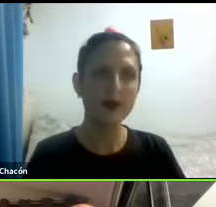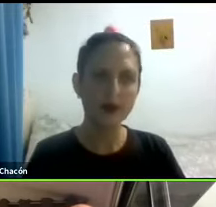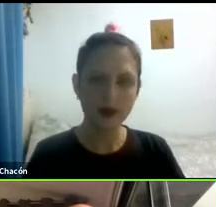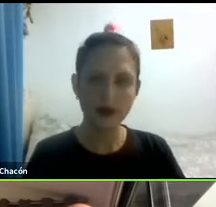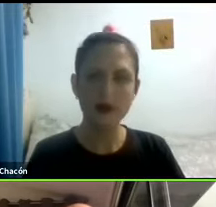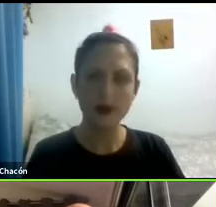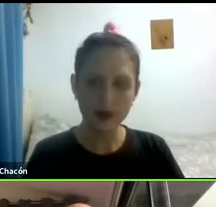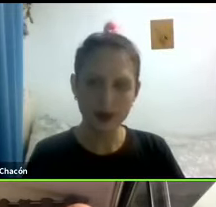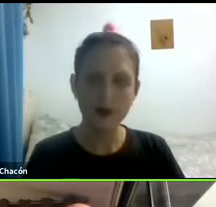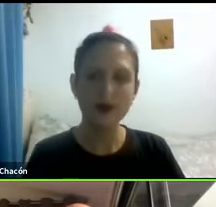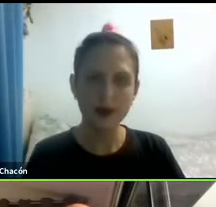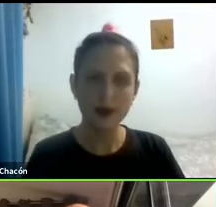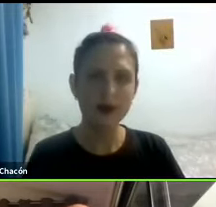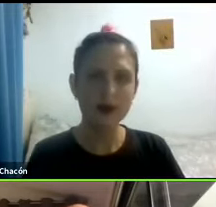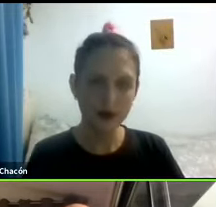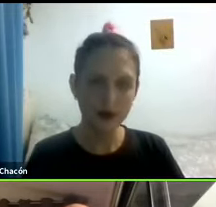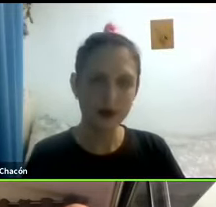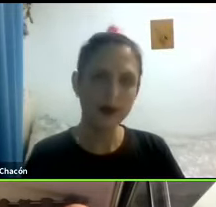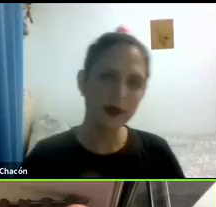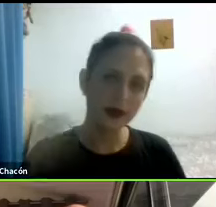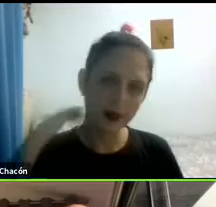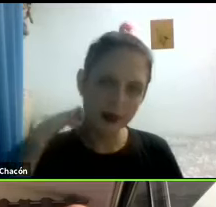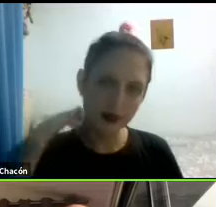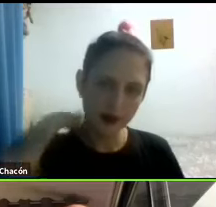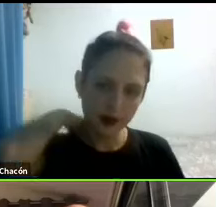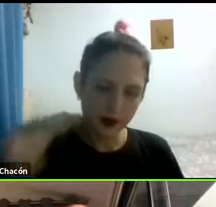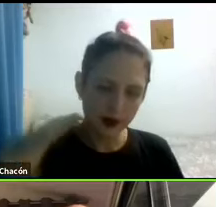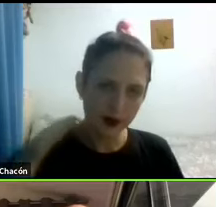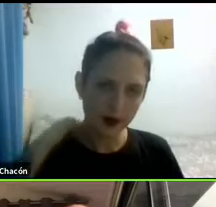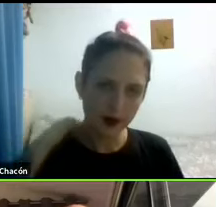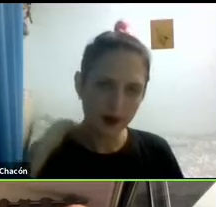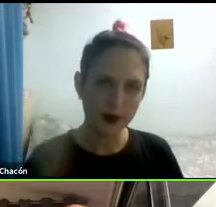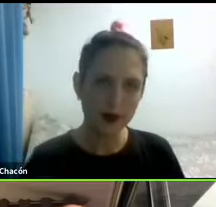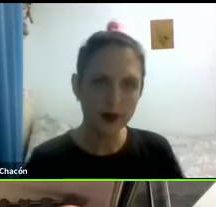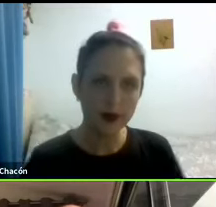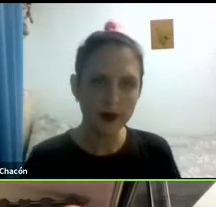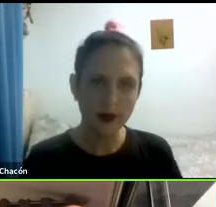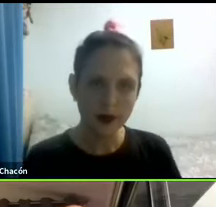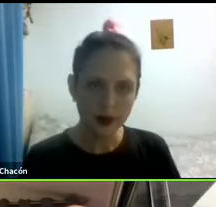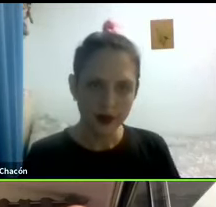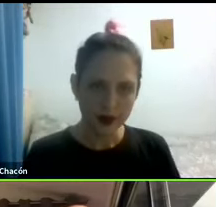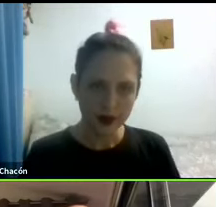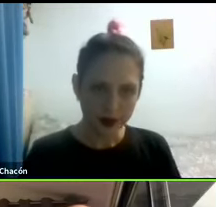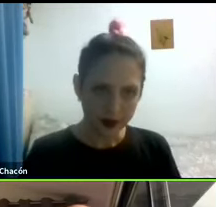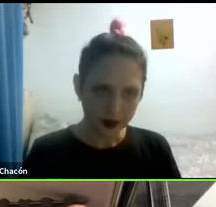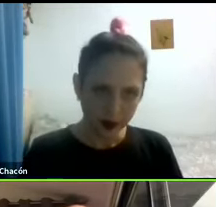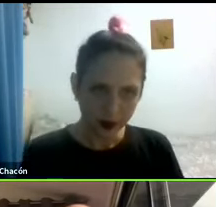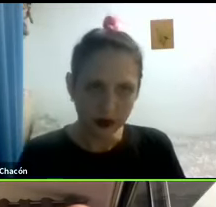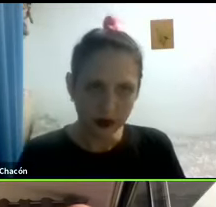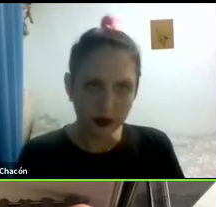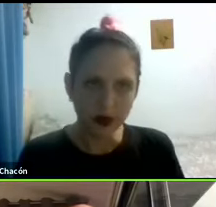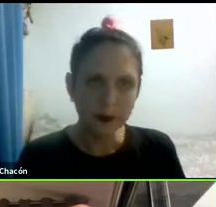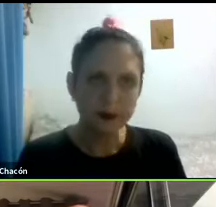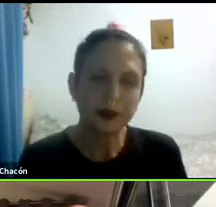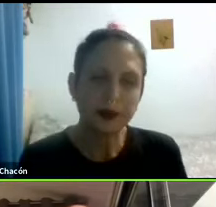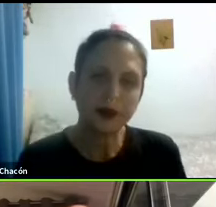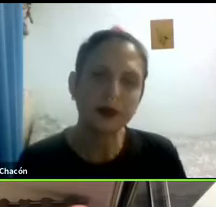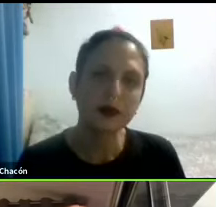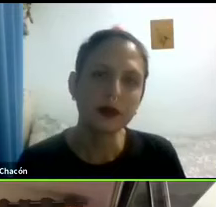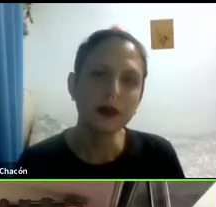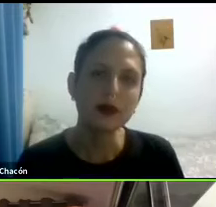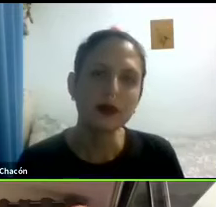la historia de vida de otras personas en el documental es interesante como la